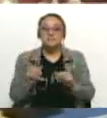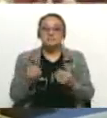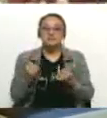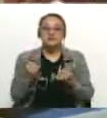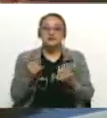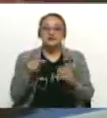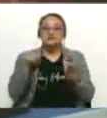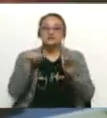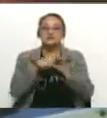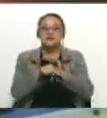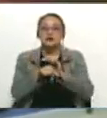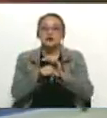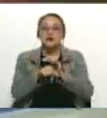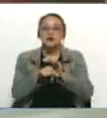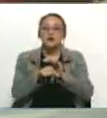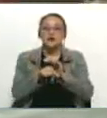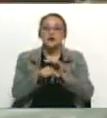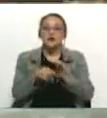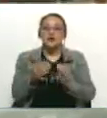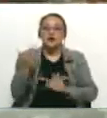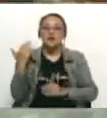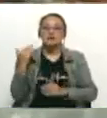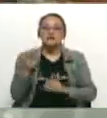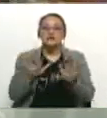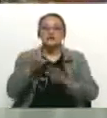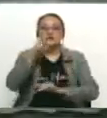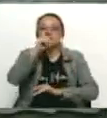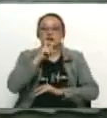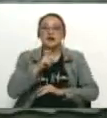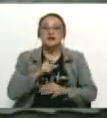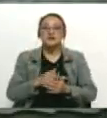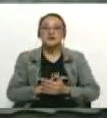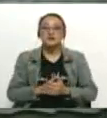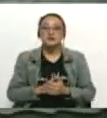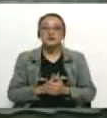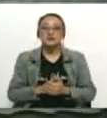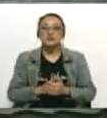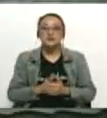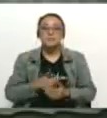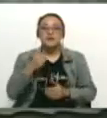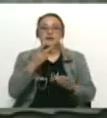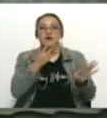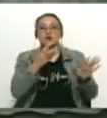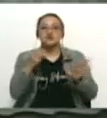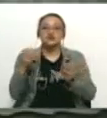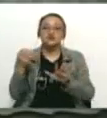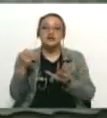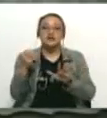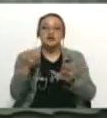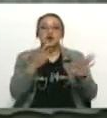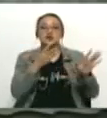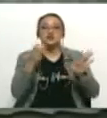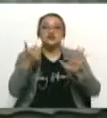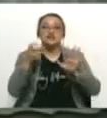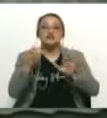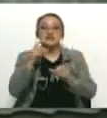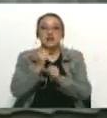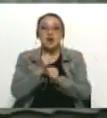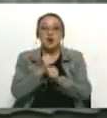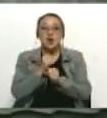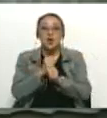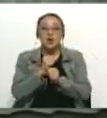Salón Michelena, no se hacía de hace 15 años, Ernesto, y más de 860 obras van a